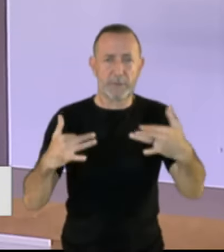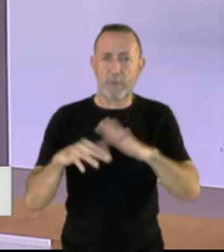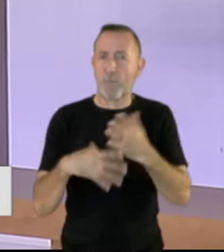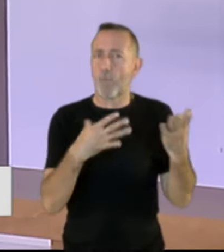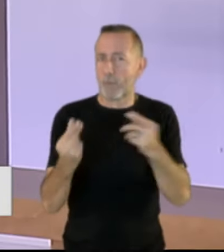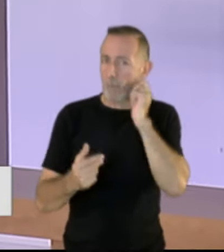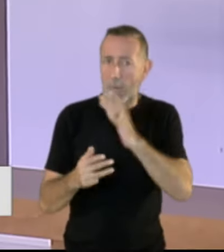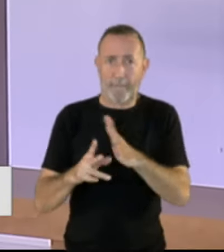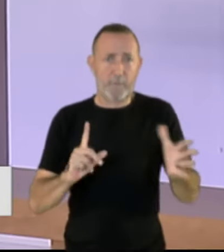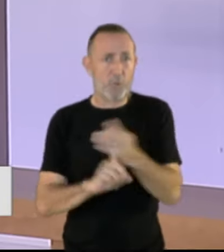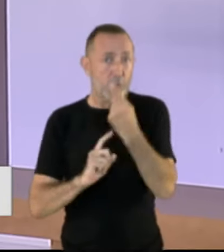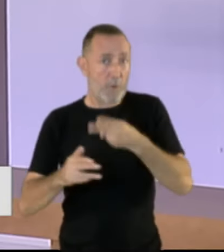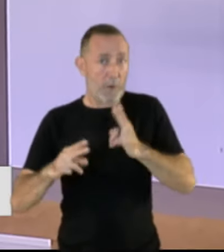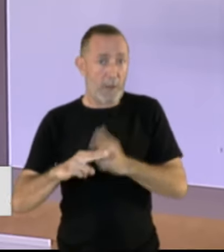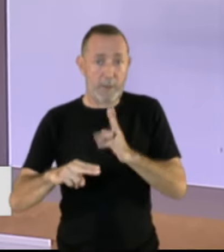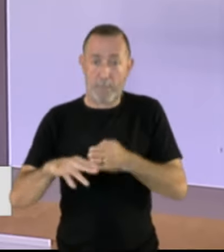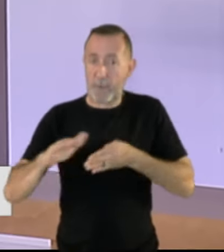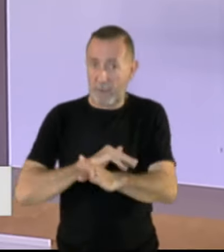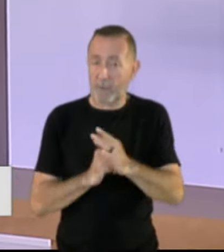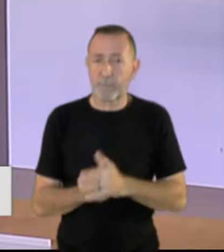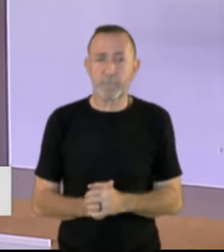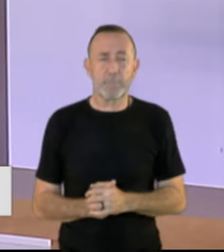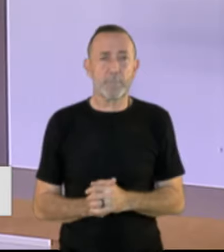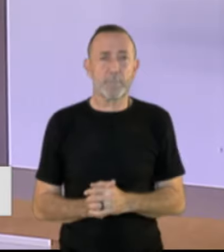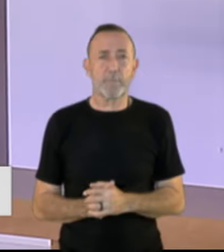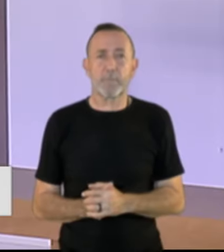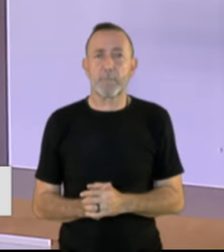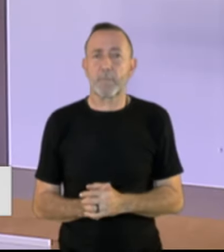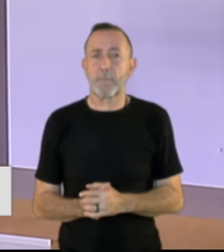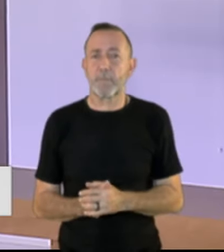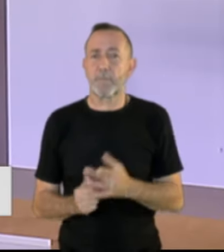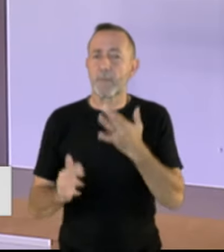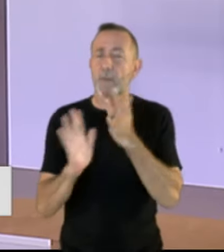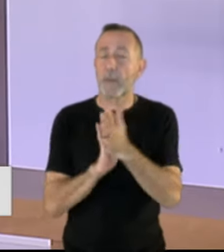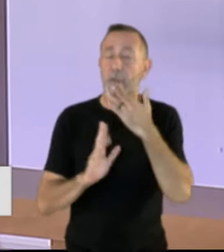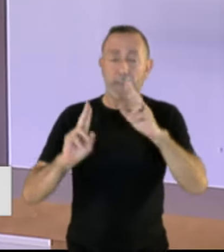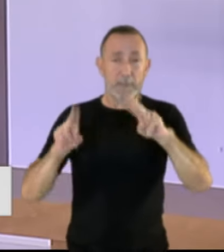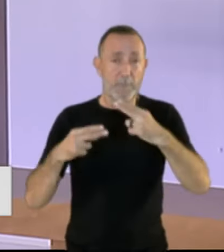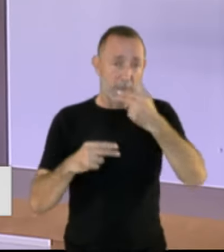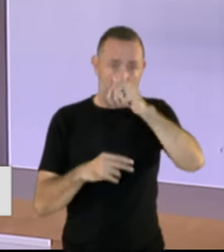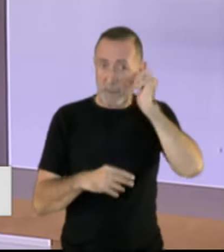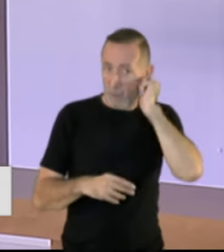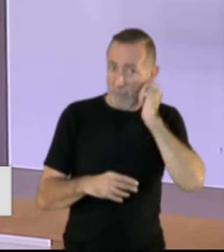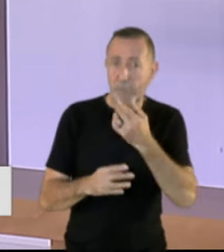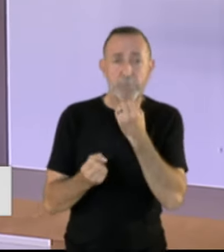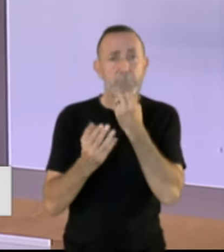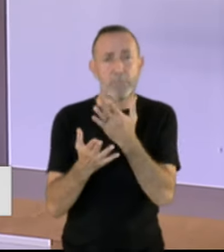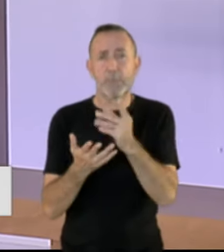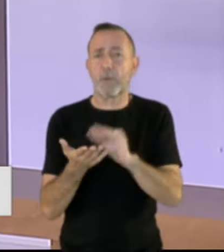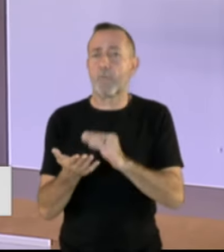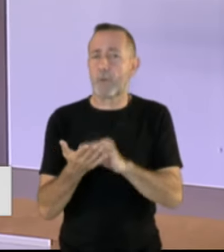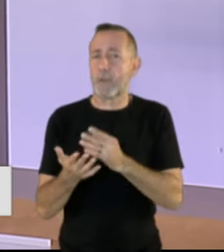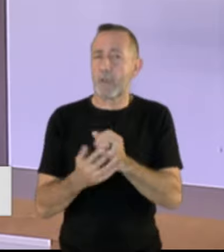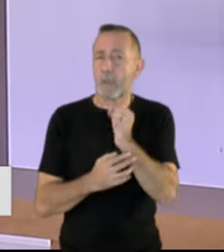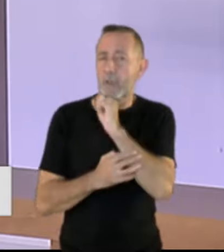se ve un poquito es que es como más aceptable que en el género hayaa por decirte algo canciones más pícaras de hombre y que no sean señalado sin